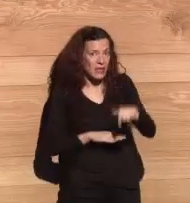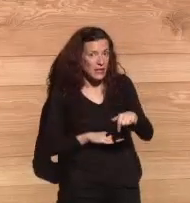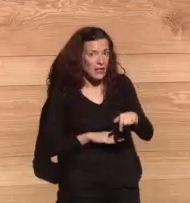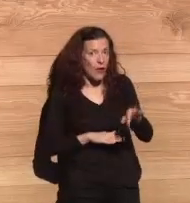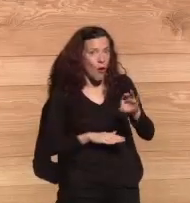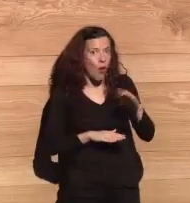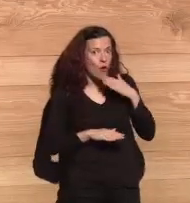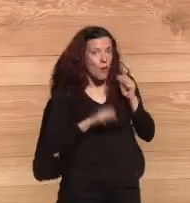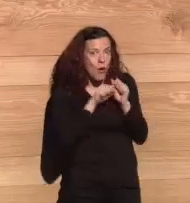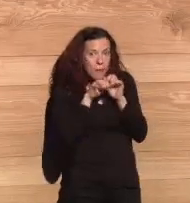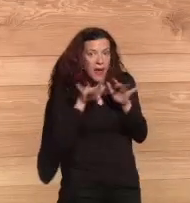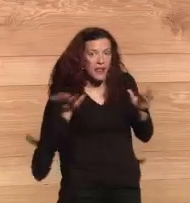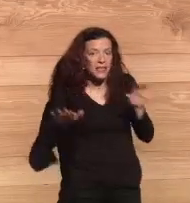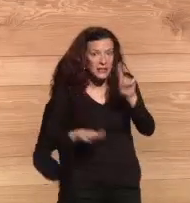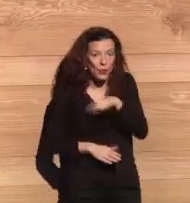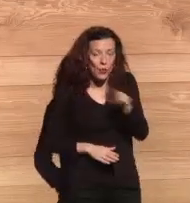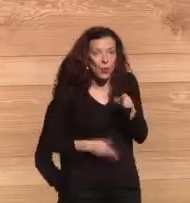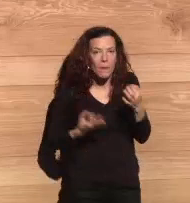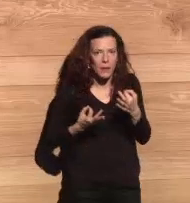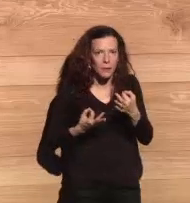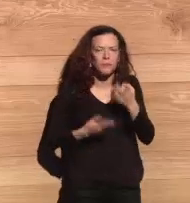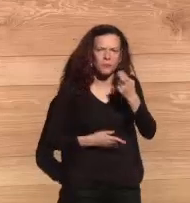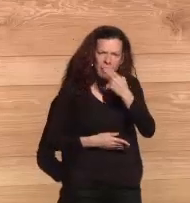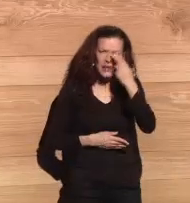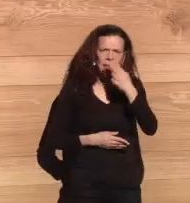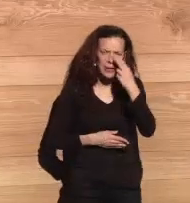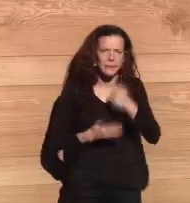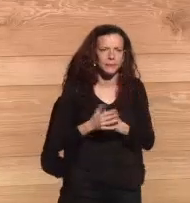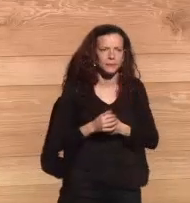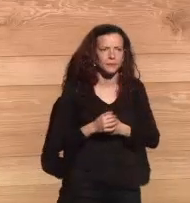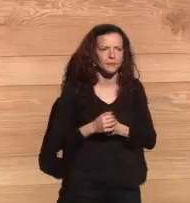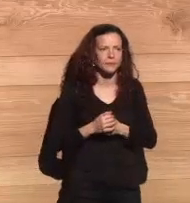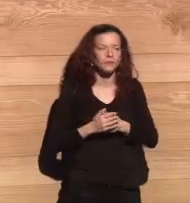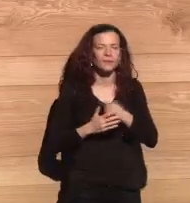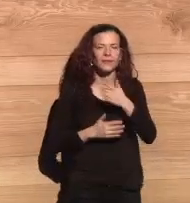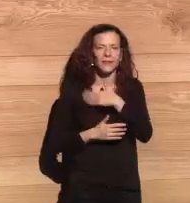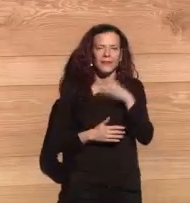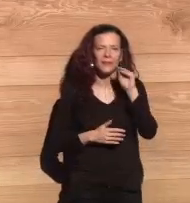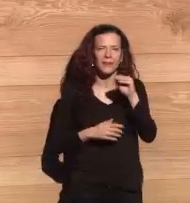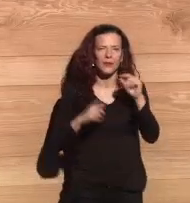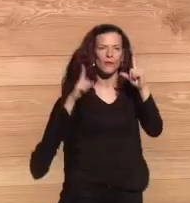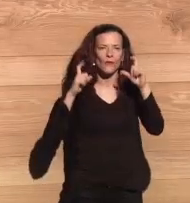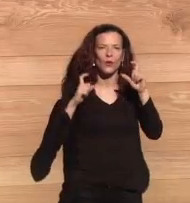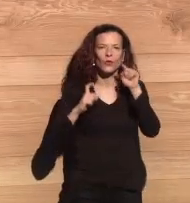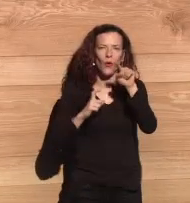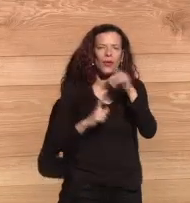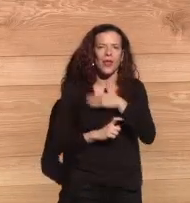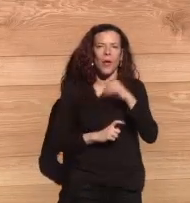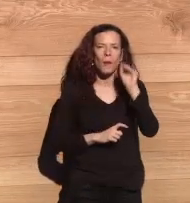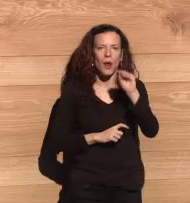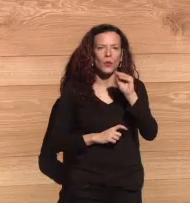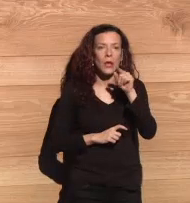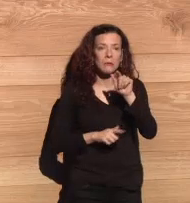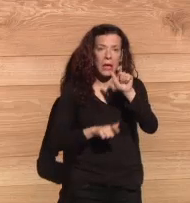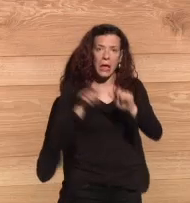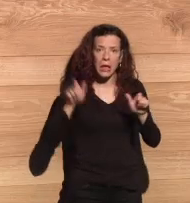van a invadir, no sé, ¿sabes? Muy interesante. Entonces, esta foto te quería preguntar si era de gente que le había ido